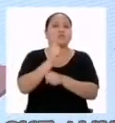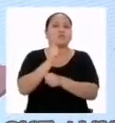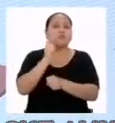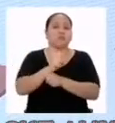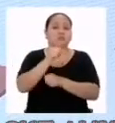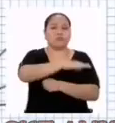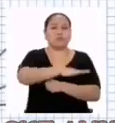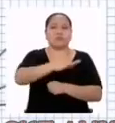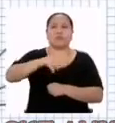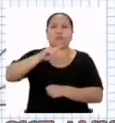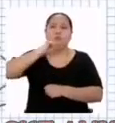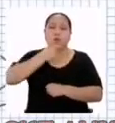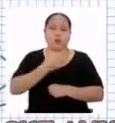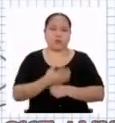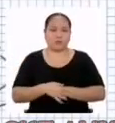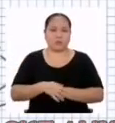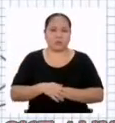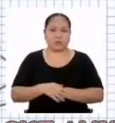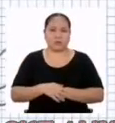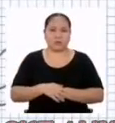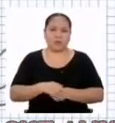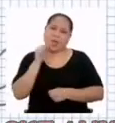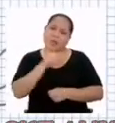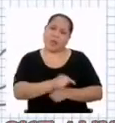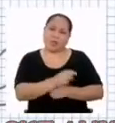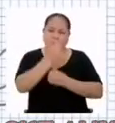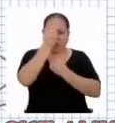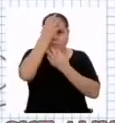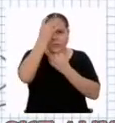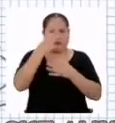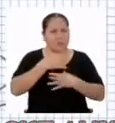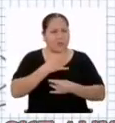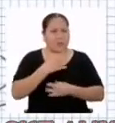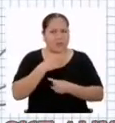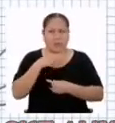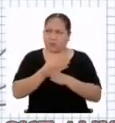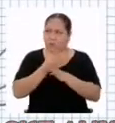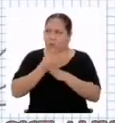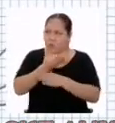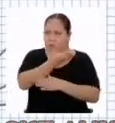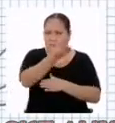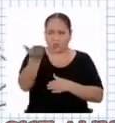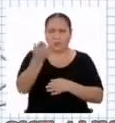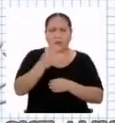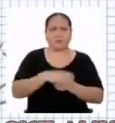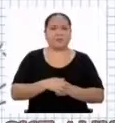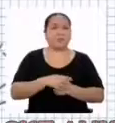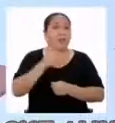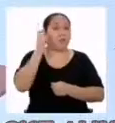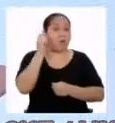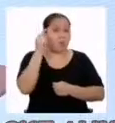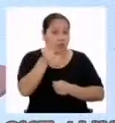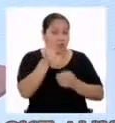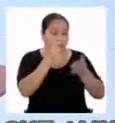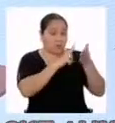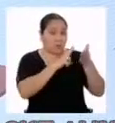mujeres. Acá hay un dato muy interesante que quería compartir con ustedes. Escuchen esto.